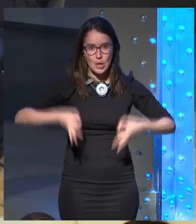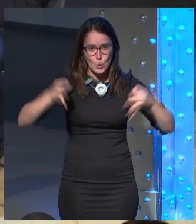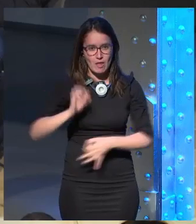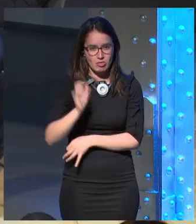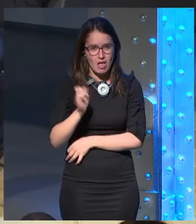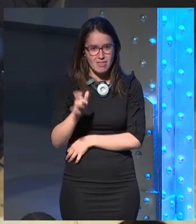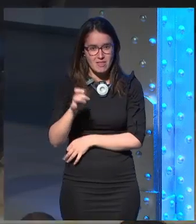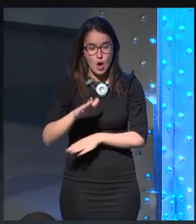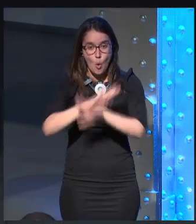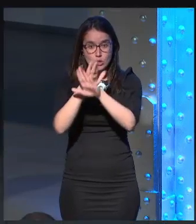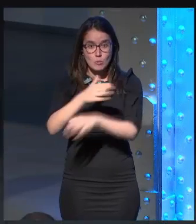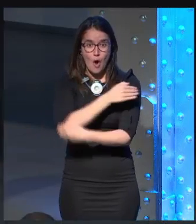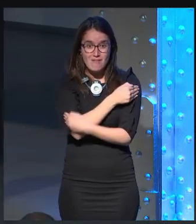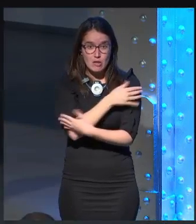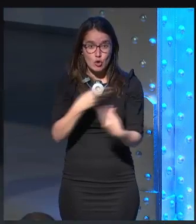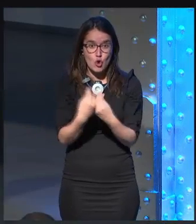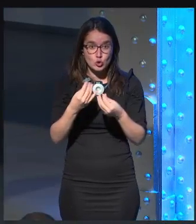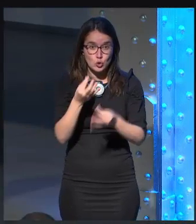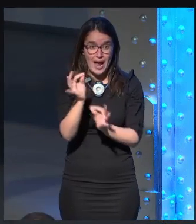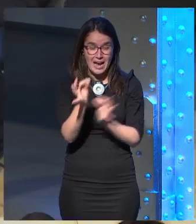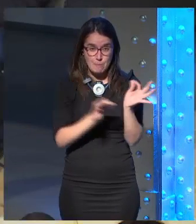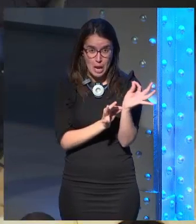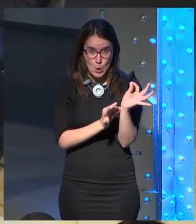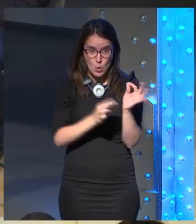último abrazo con su hermano Mark.